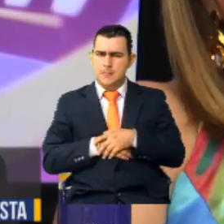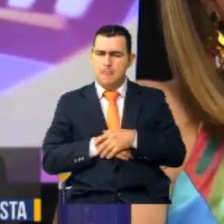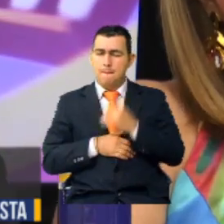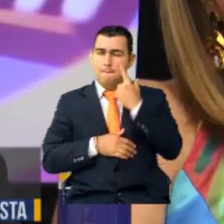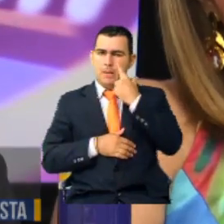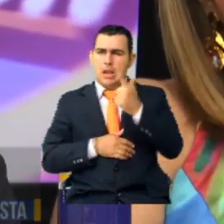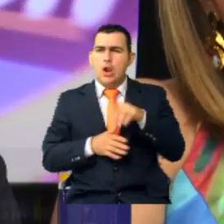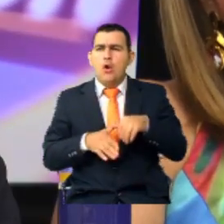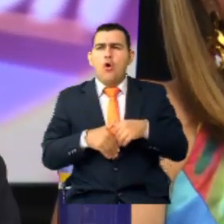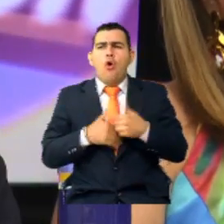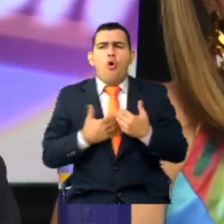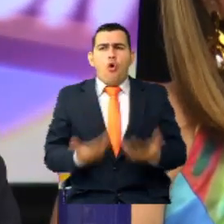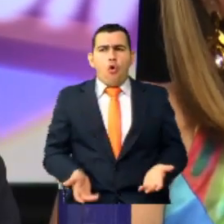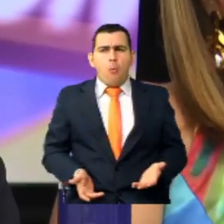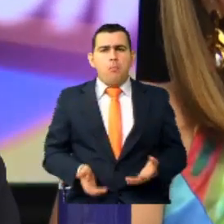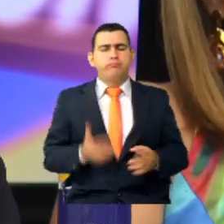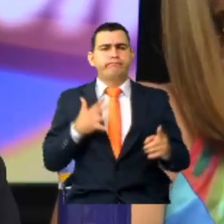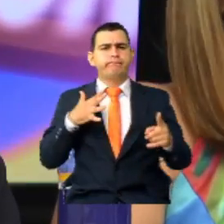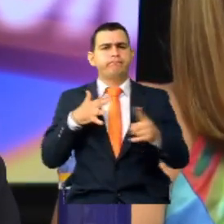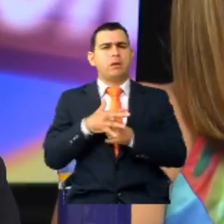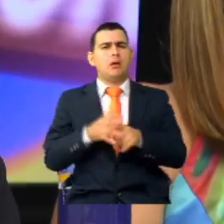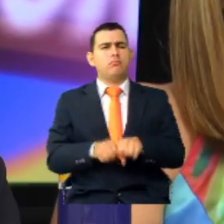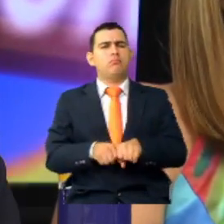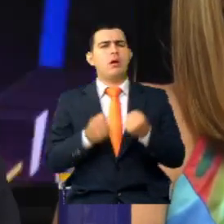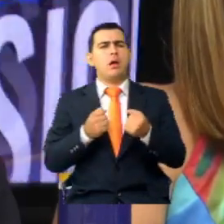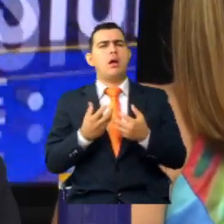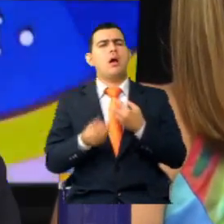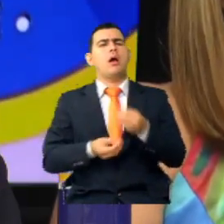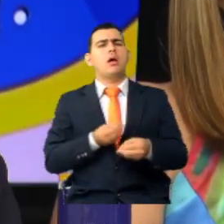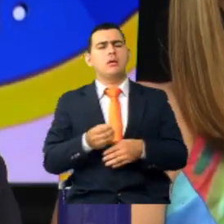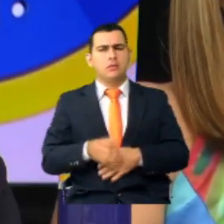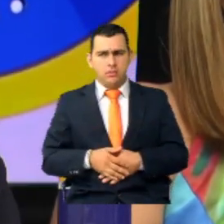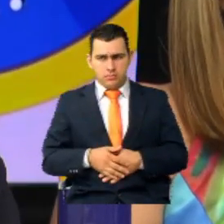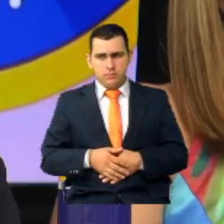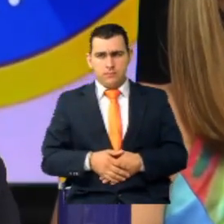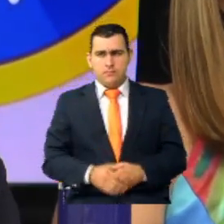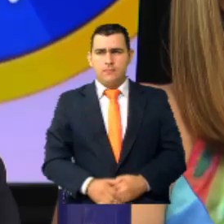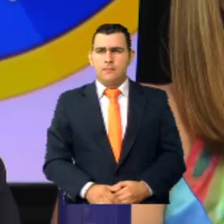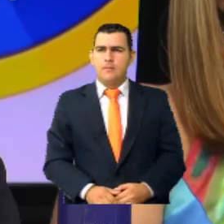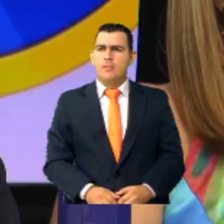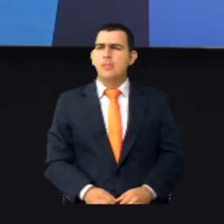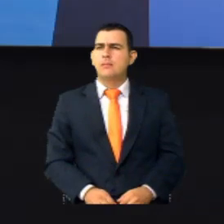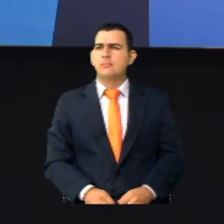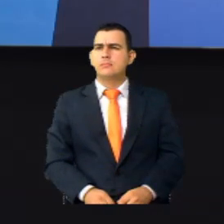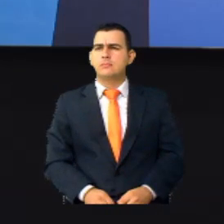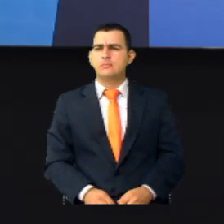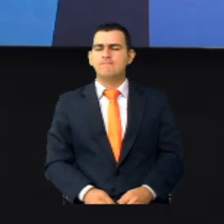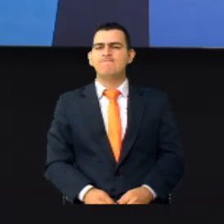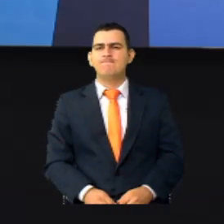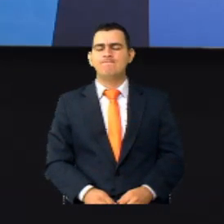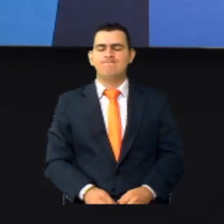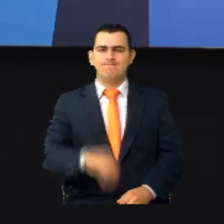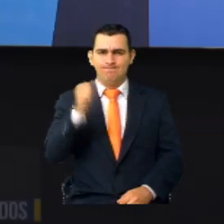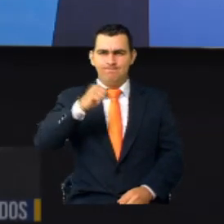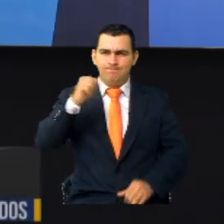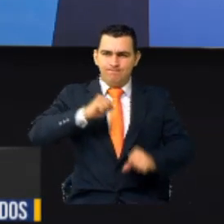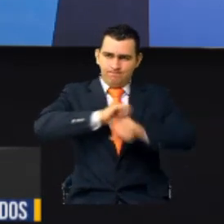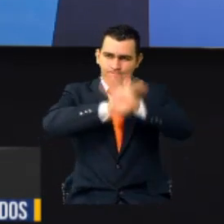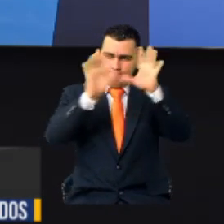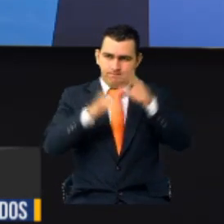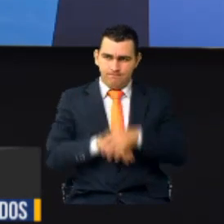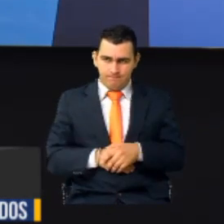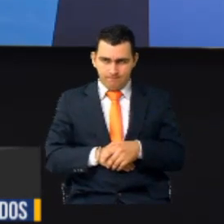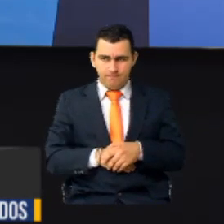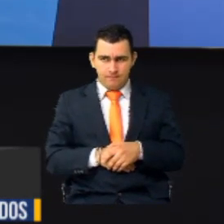¿cómo afectará la educación si hay un recorte sustancial por parte del gobierno nacional en estos giros? Bueno, claramente desde el